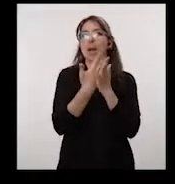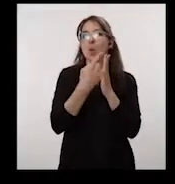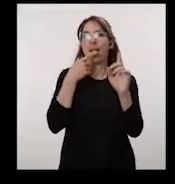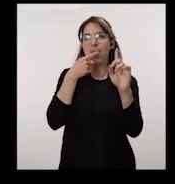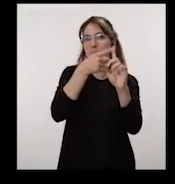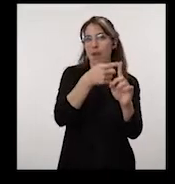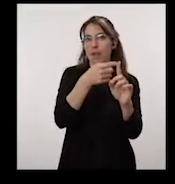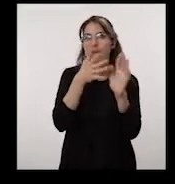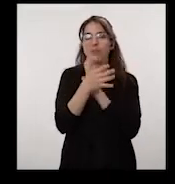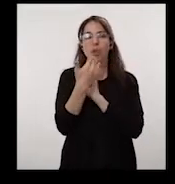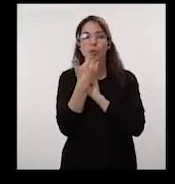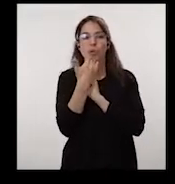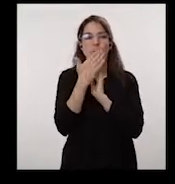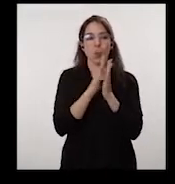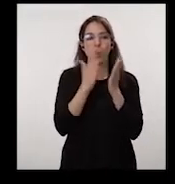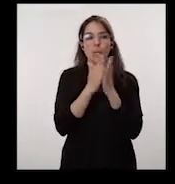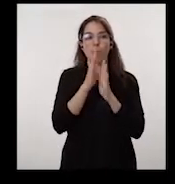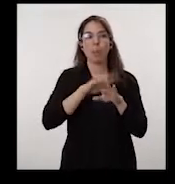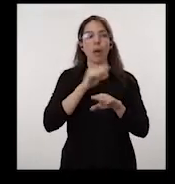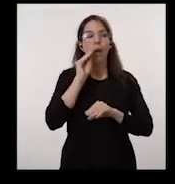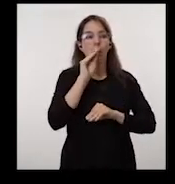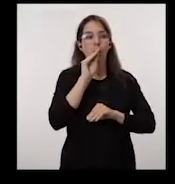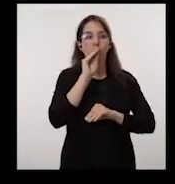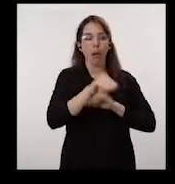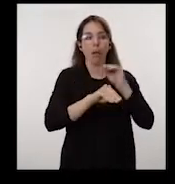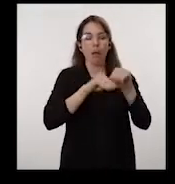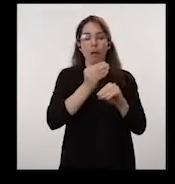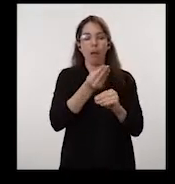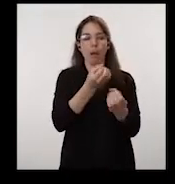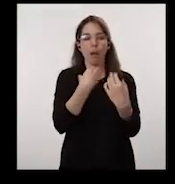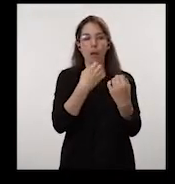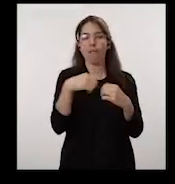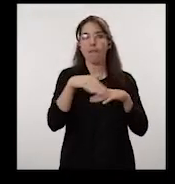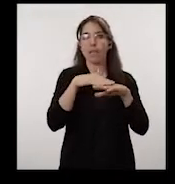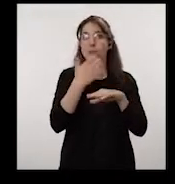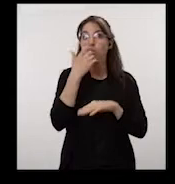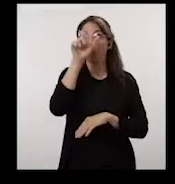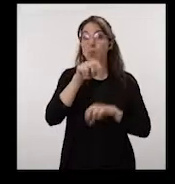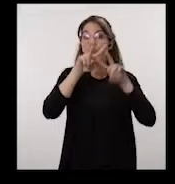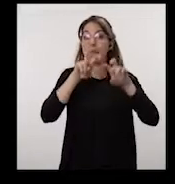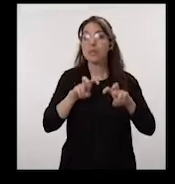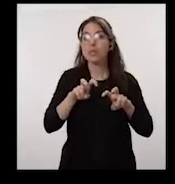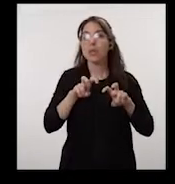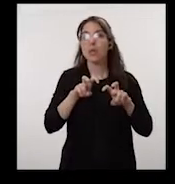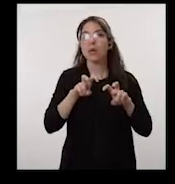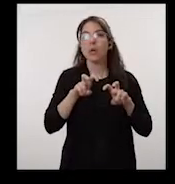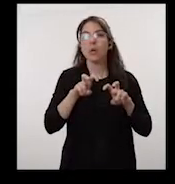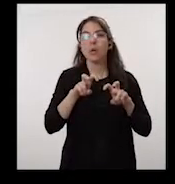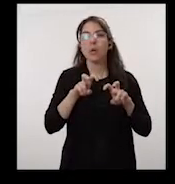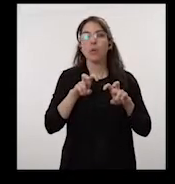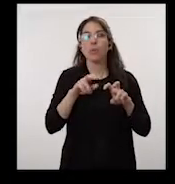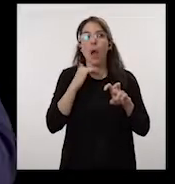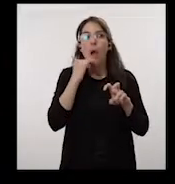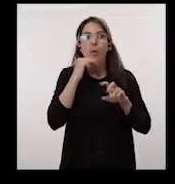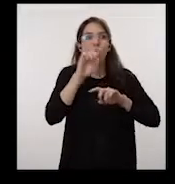manual que se convierta en un libro de consulta básico cada vez que un investigador se enfrente tenga que afrontar pues